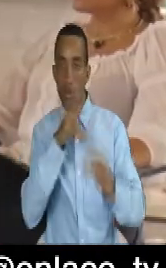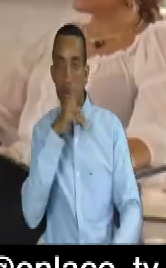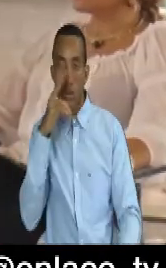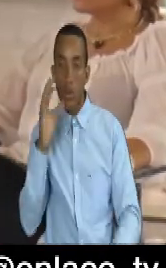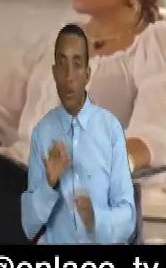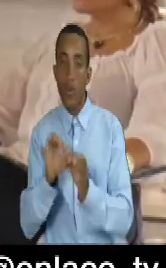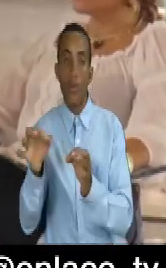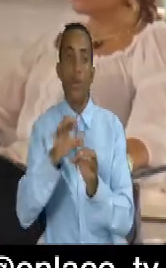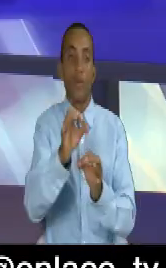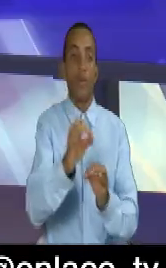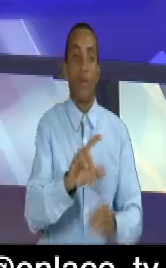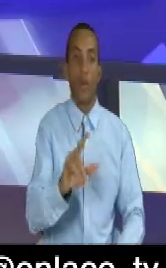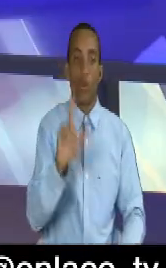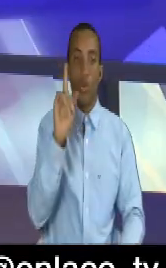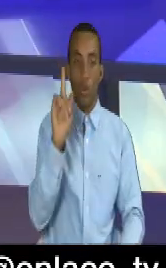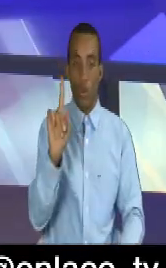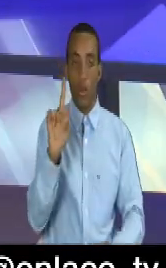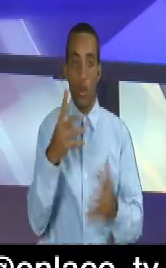votación.